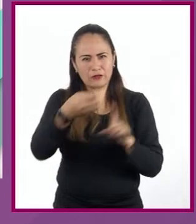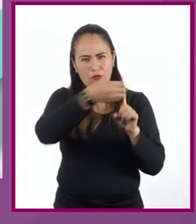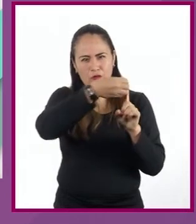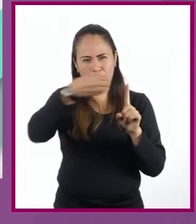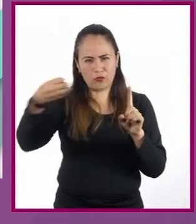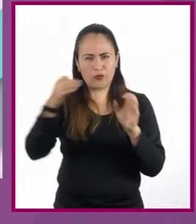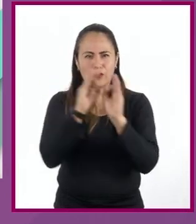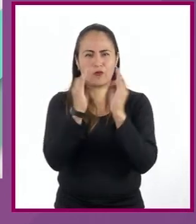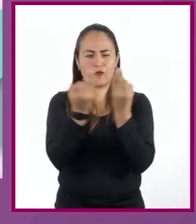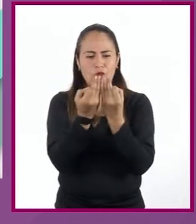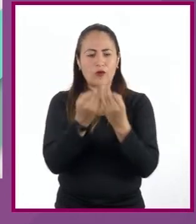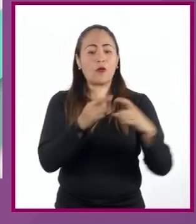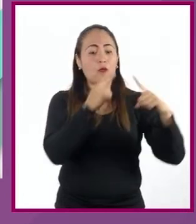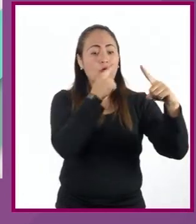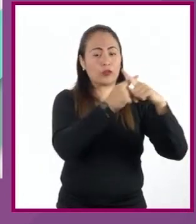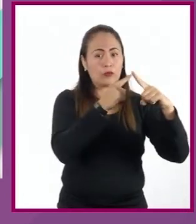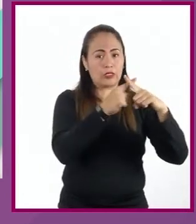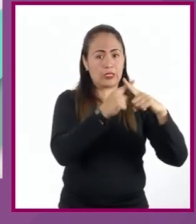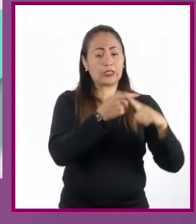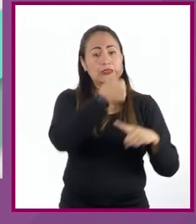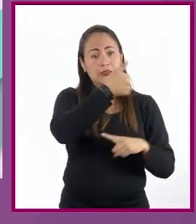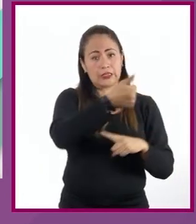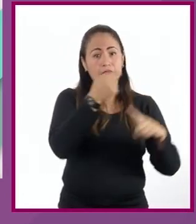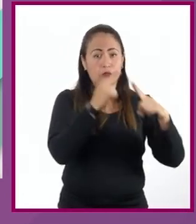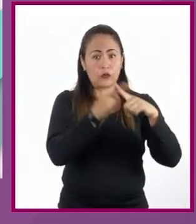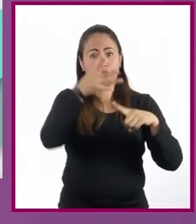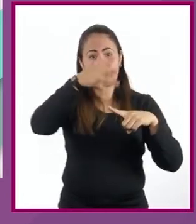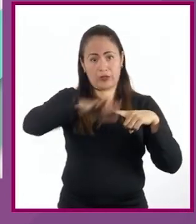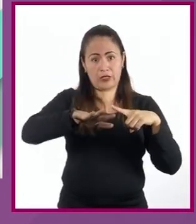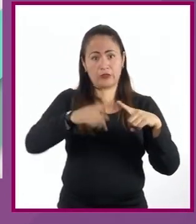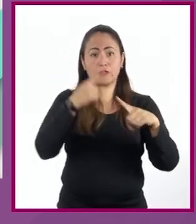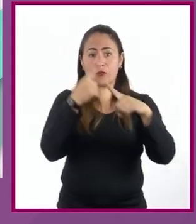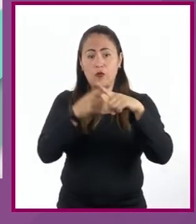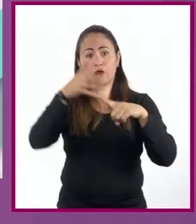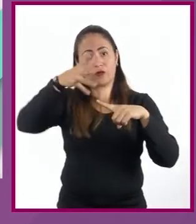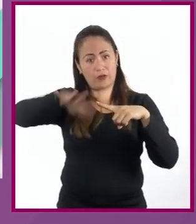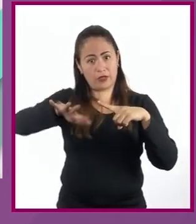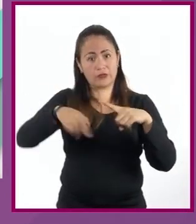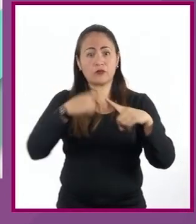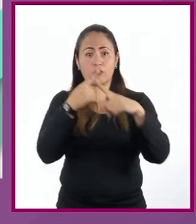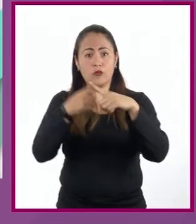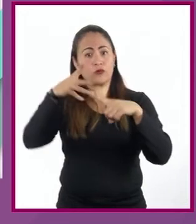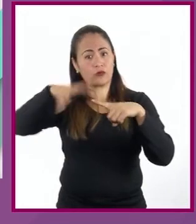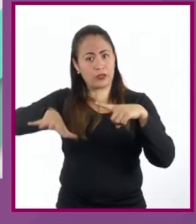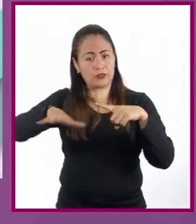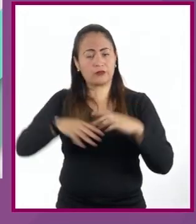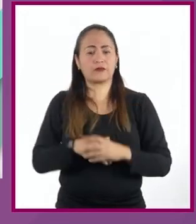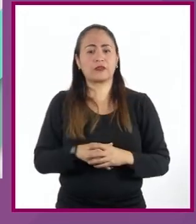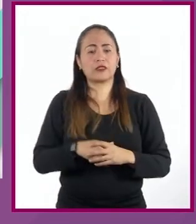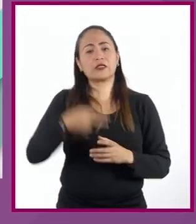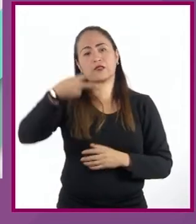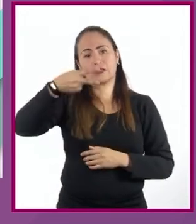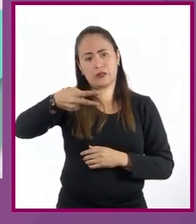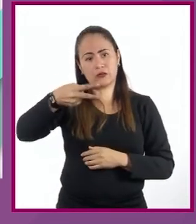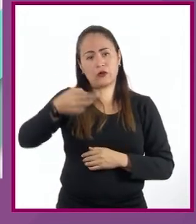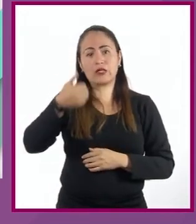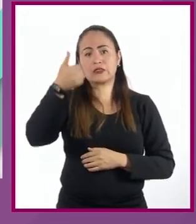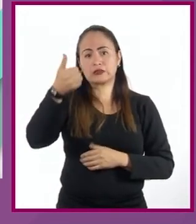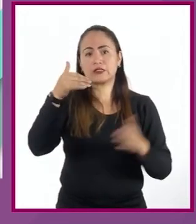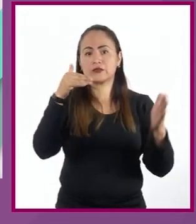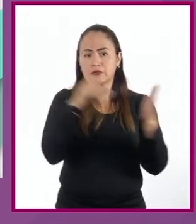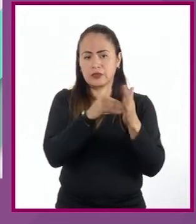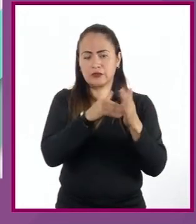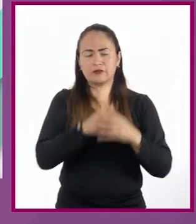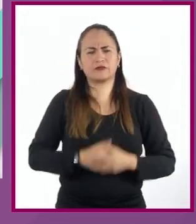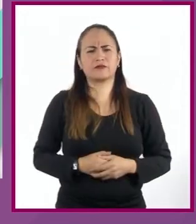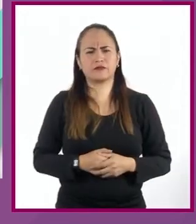procedimiento. Multiplicamos 6 por 10 por 10 por 10, lo que es igual a 6.000.